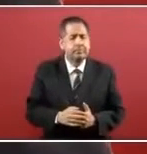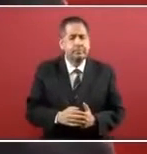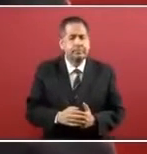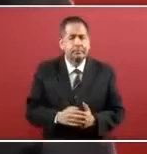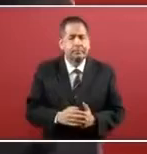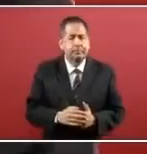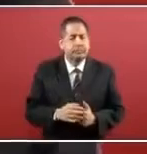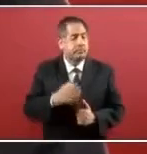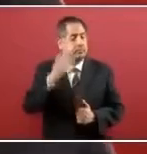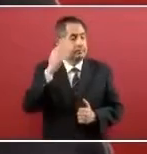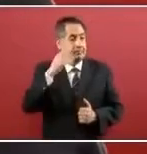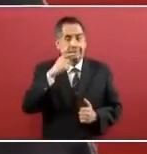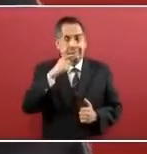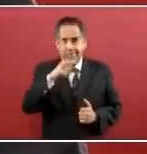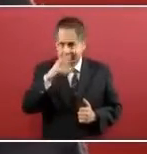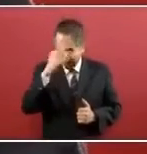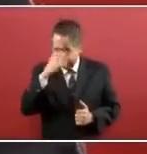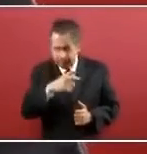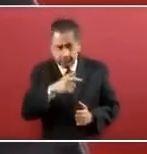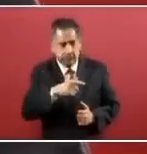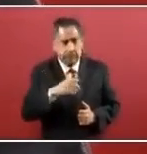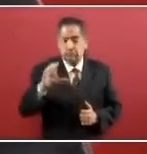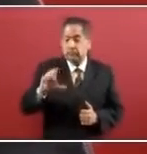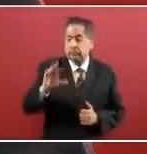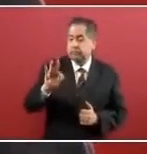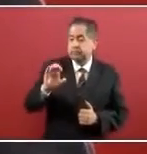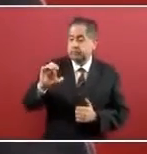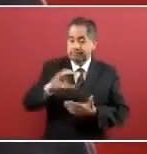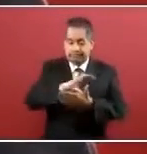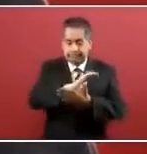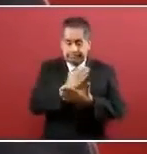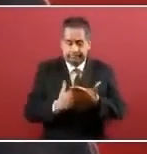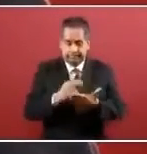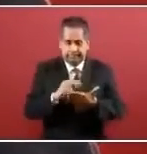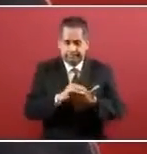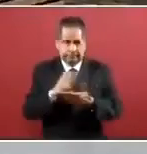que tenían contratos con la Comisión Federal de Electricidad?